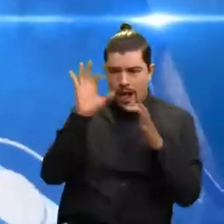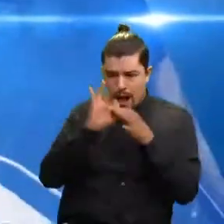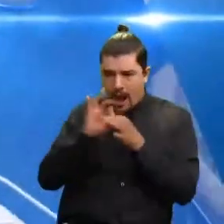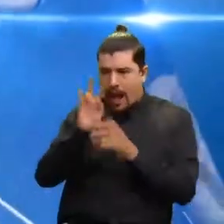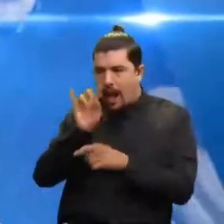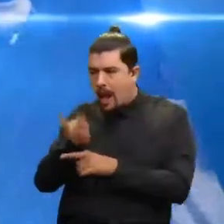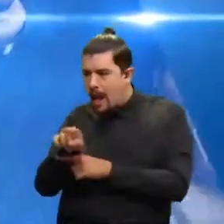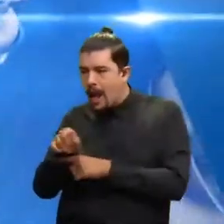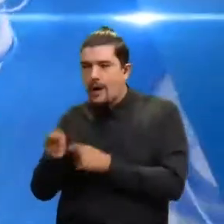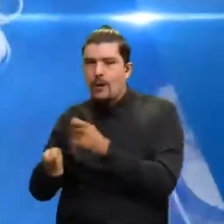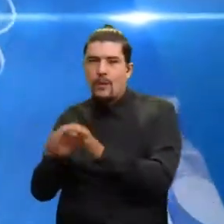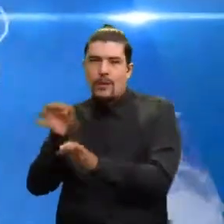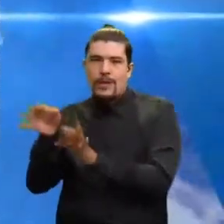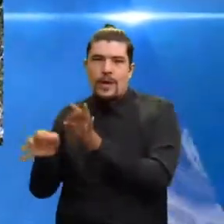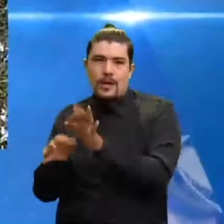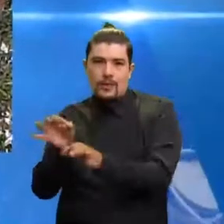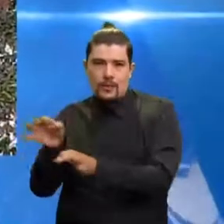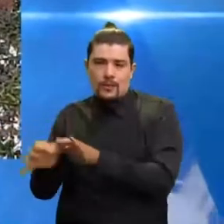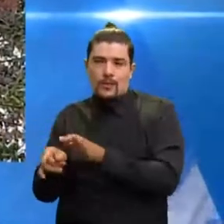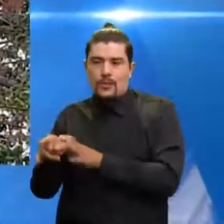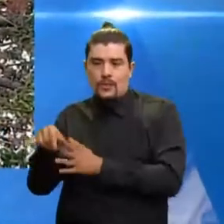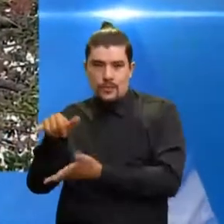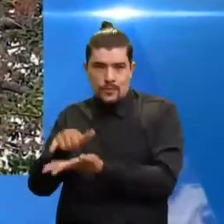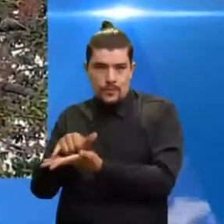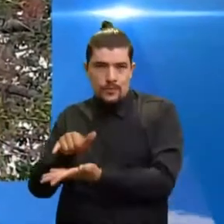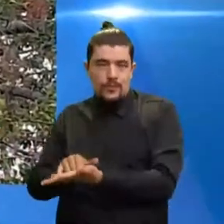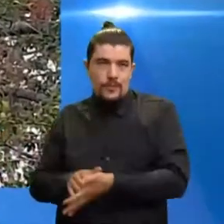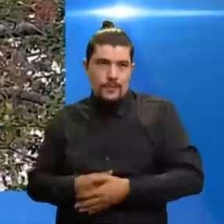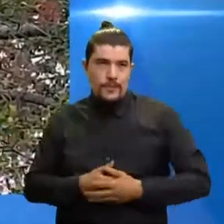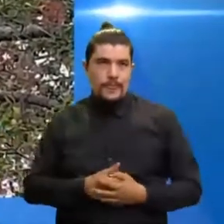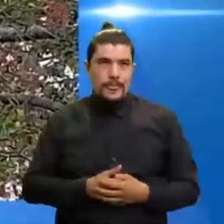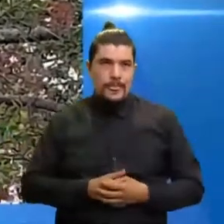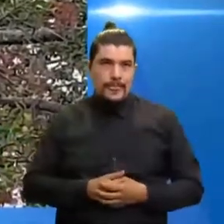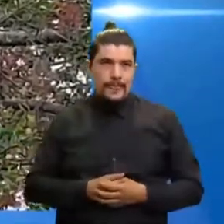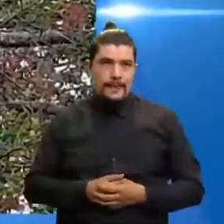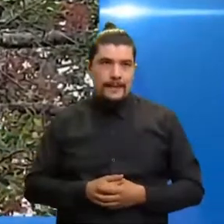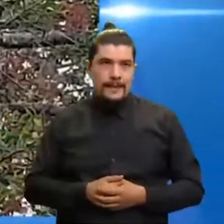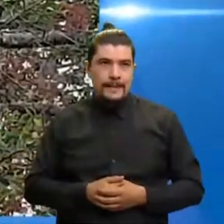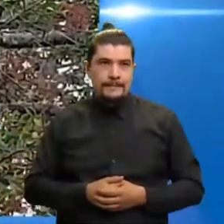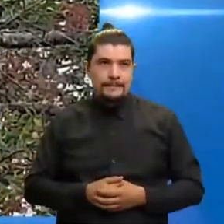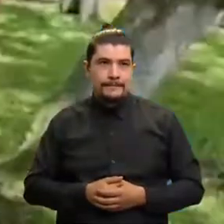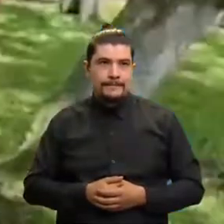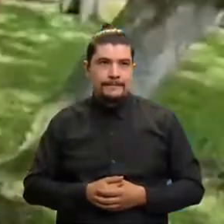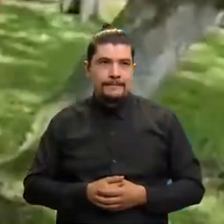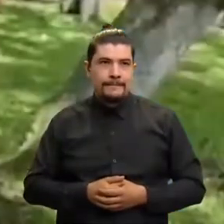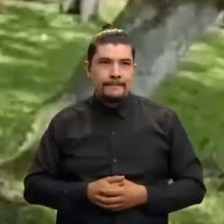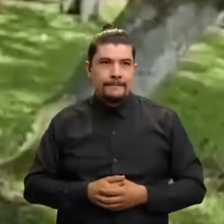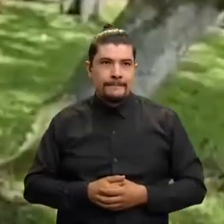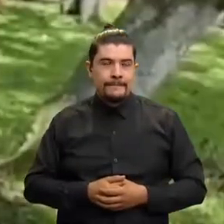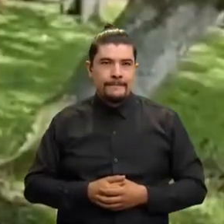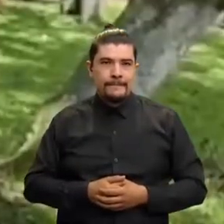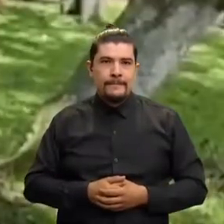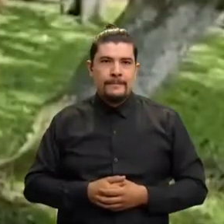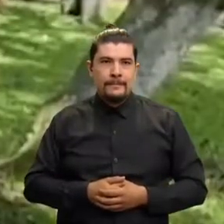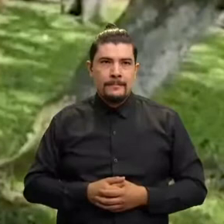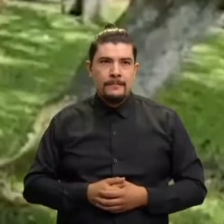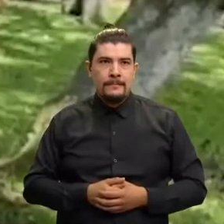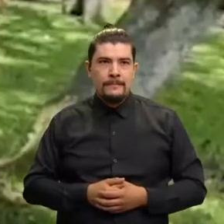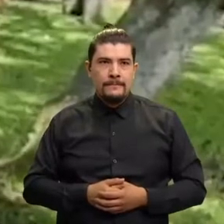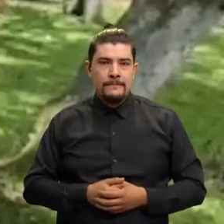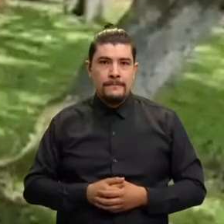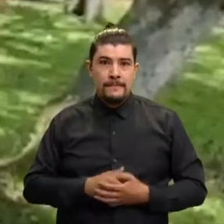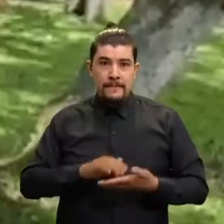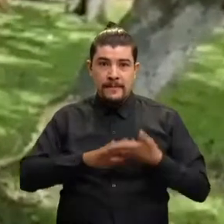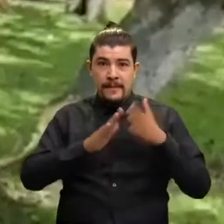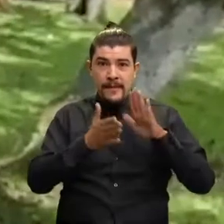la reserva natural el consumidor o del municipio santandereano de agua da en la provincia de vélez acudió y atendió un reporte de